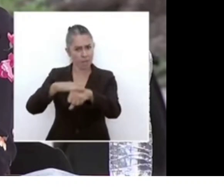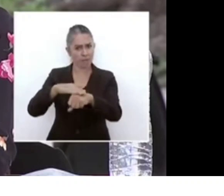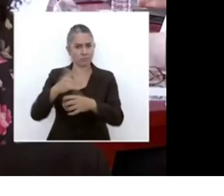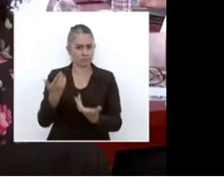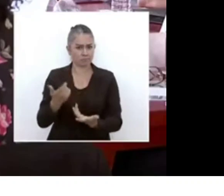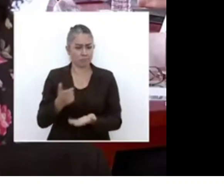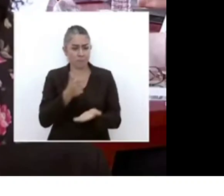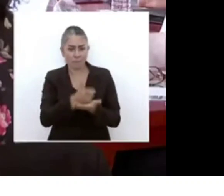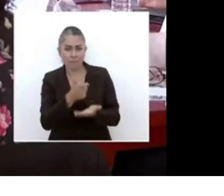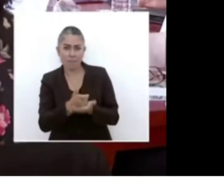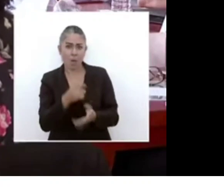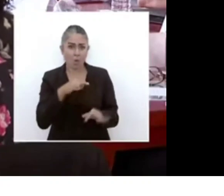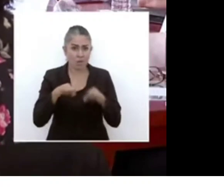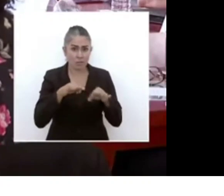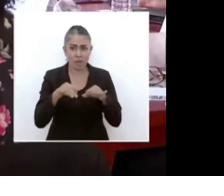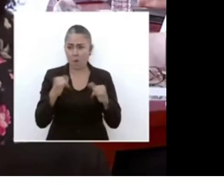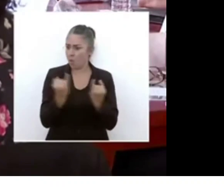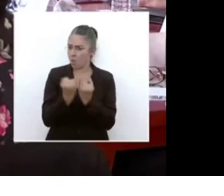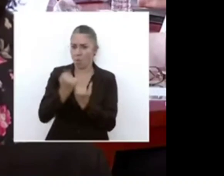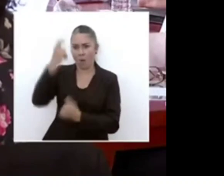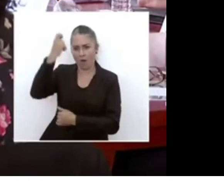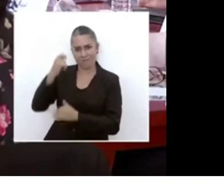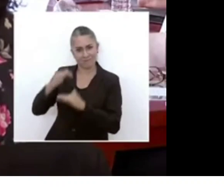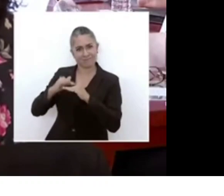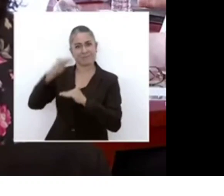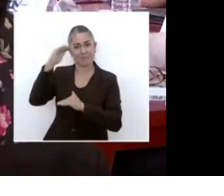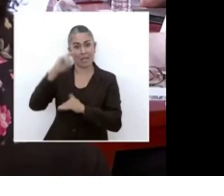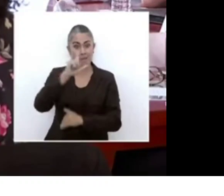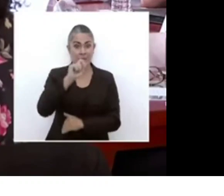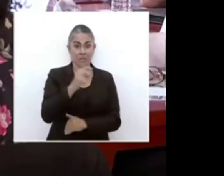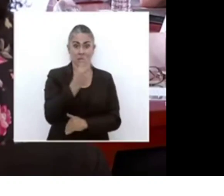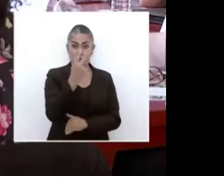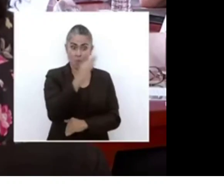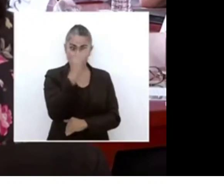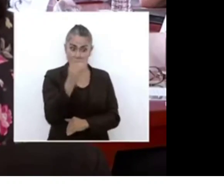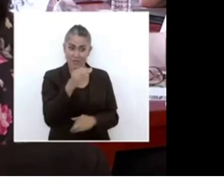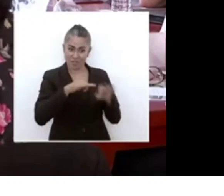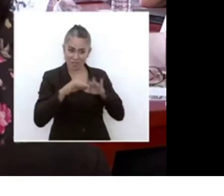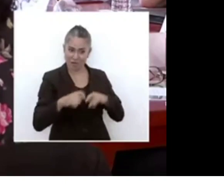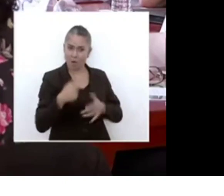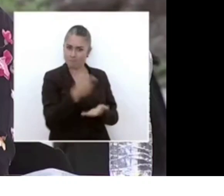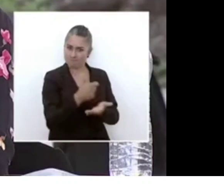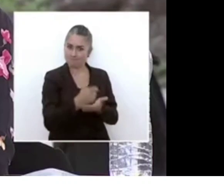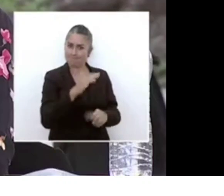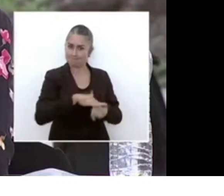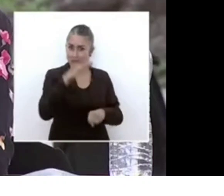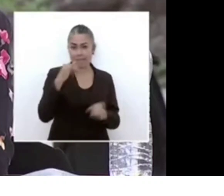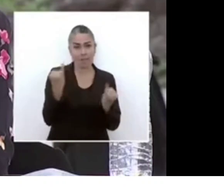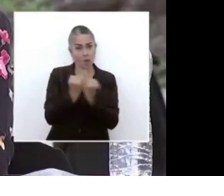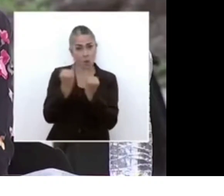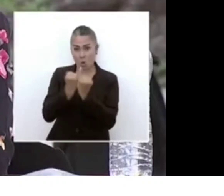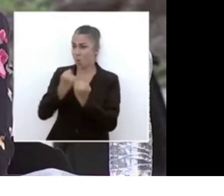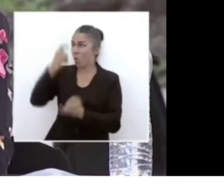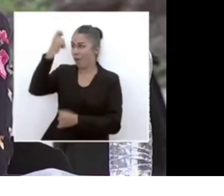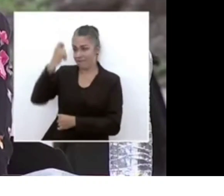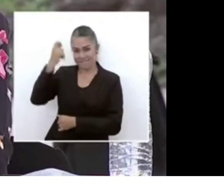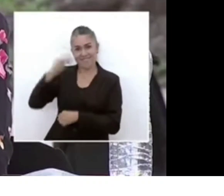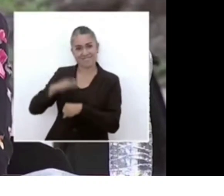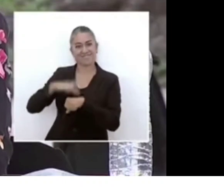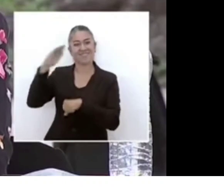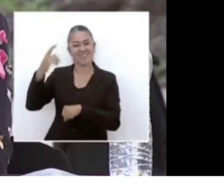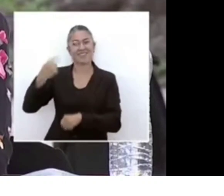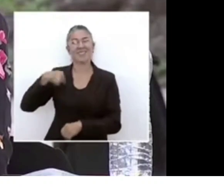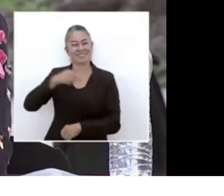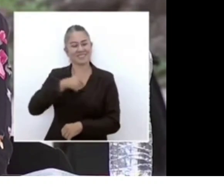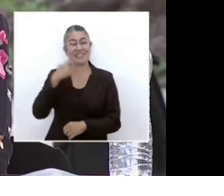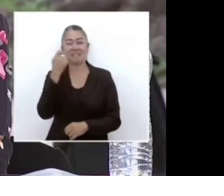incremento del 22% del salario mínimo para 2022. Eso significa, y aprovechamos